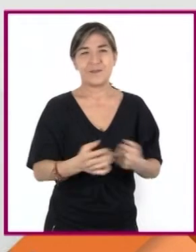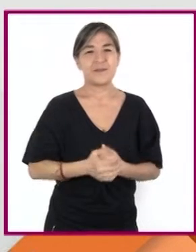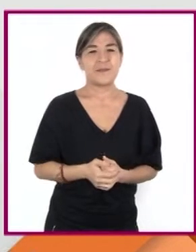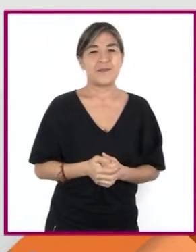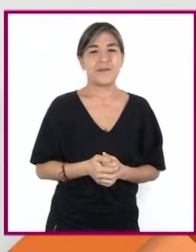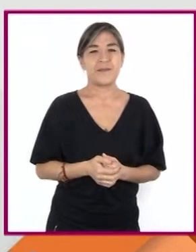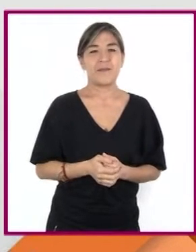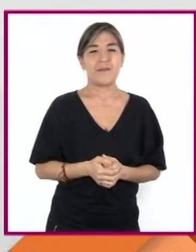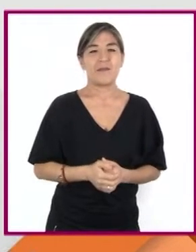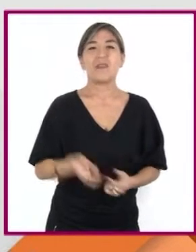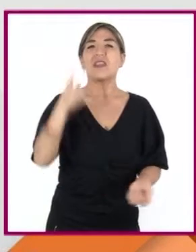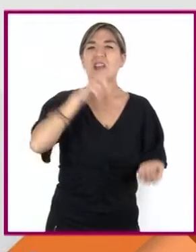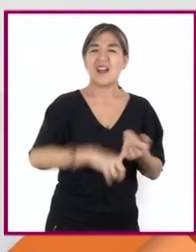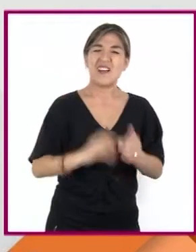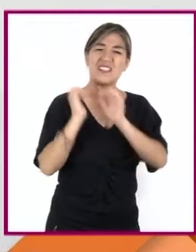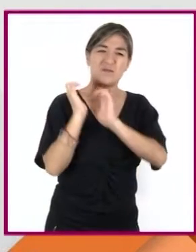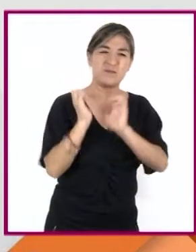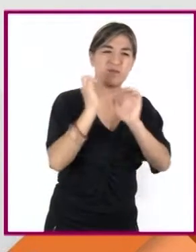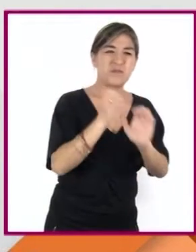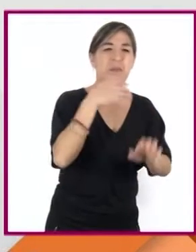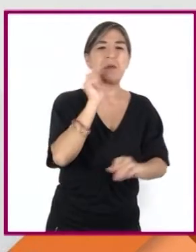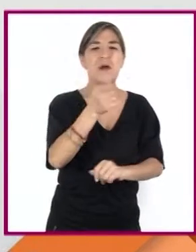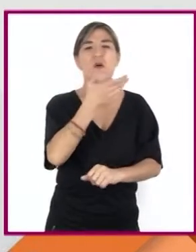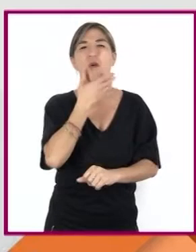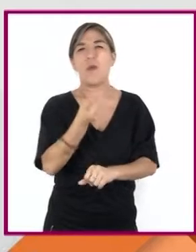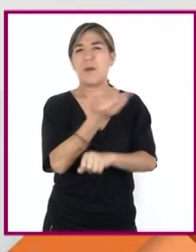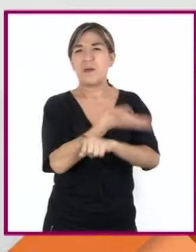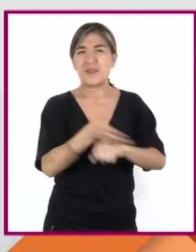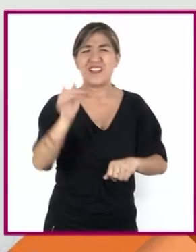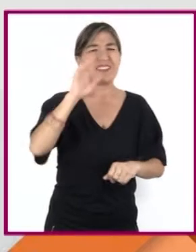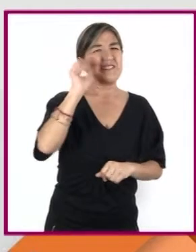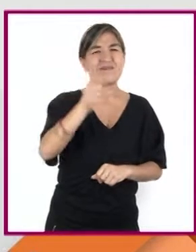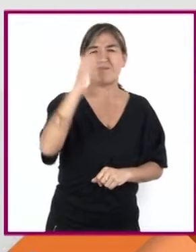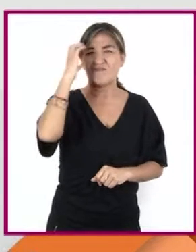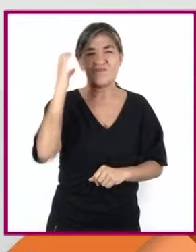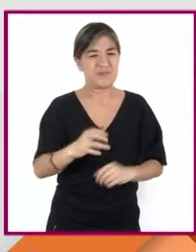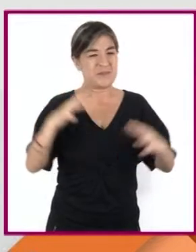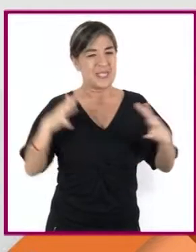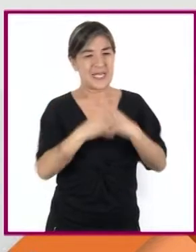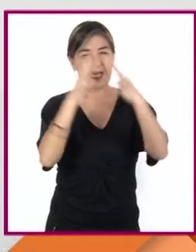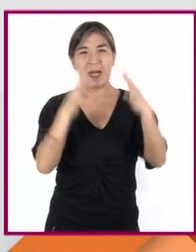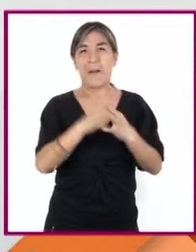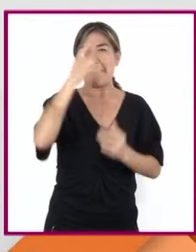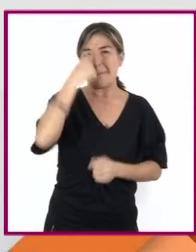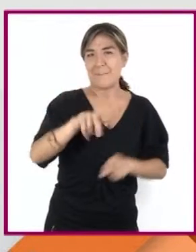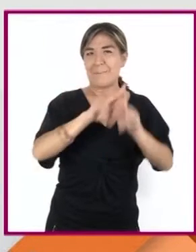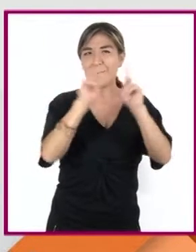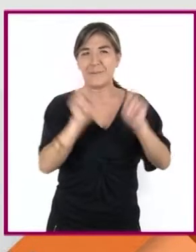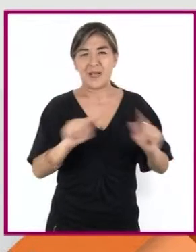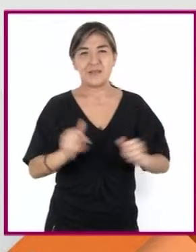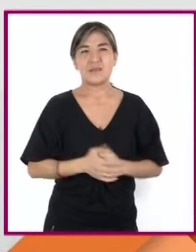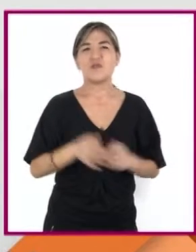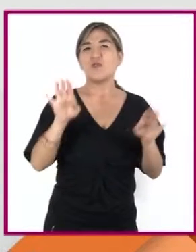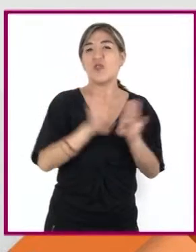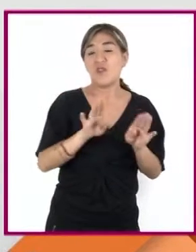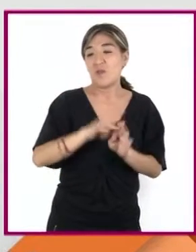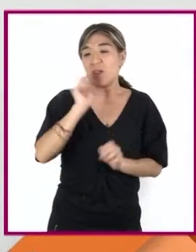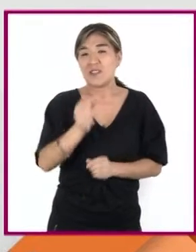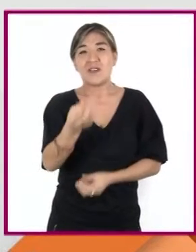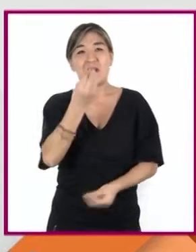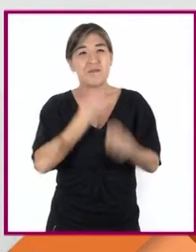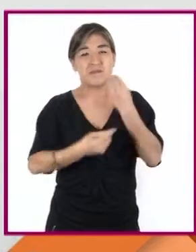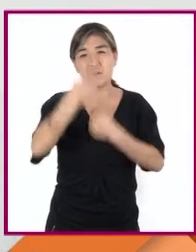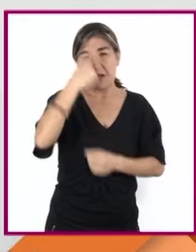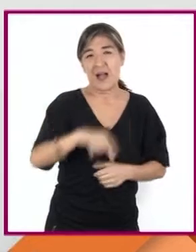Llevad la carga del hombre blanco, las salvajes guerras por la paz, llenad la boca del hambre y ordenad